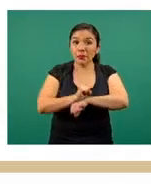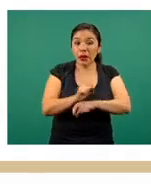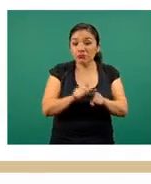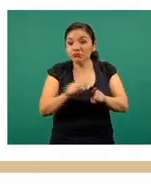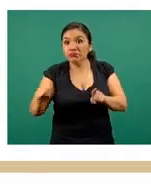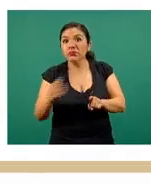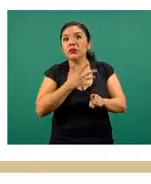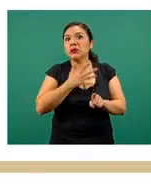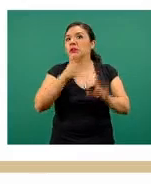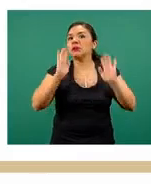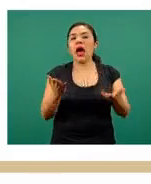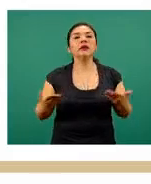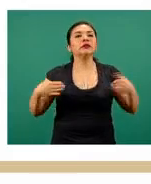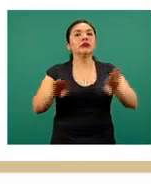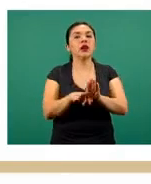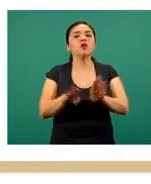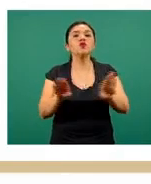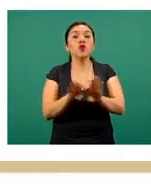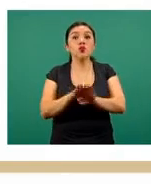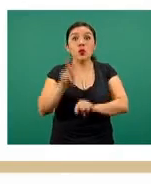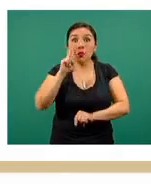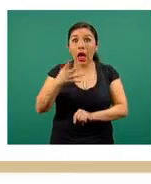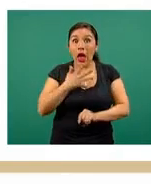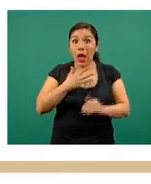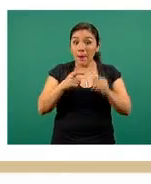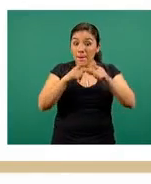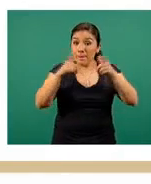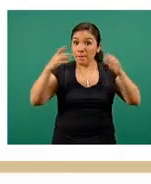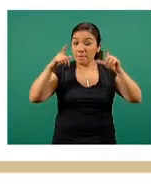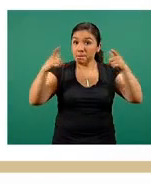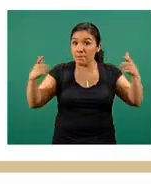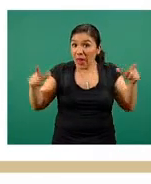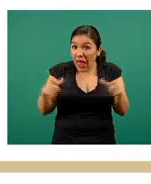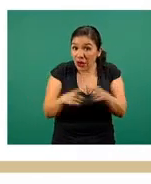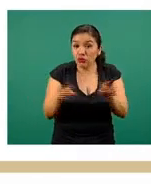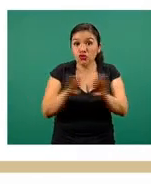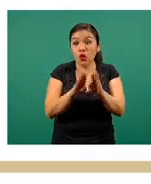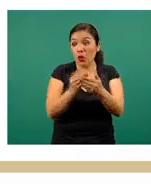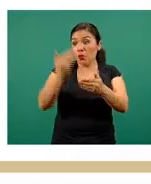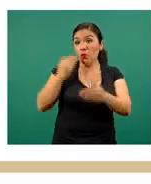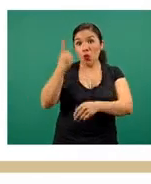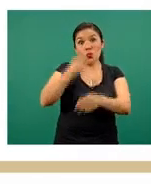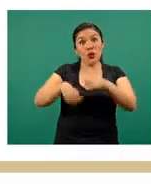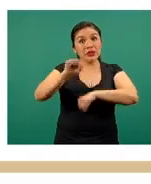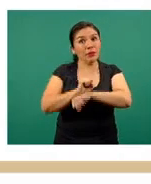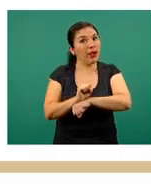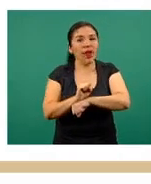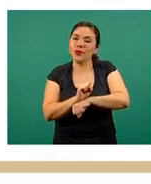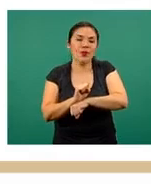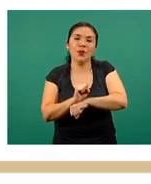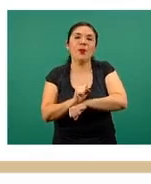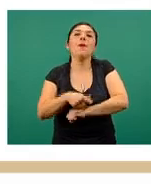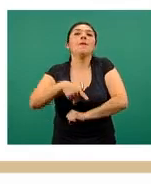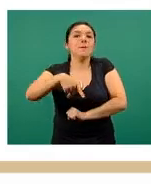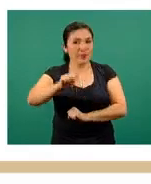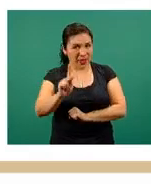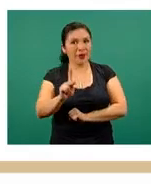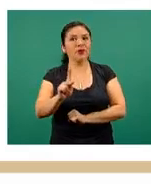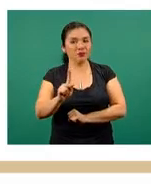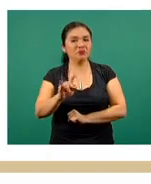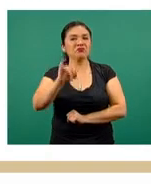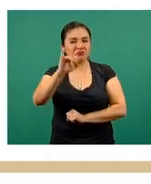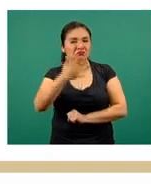estaríamos cerrando no con una reducción como la que tuvimos la semana anterior, pero sí de